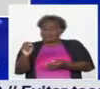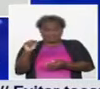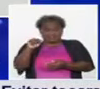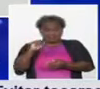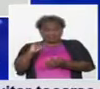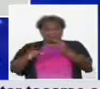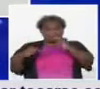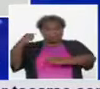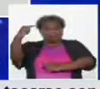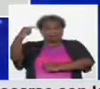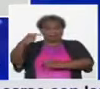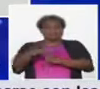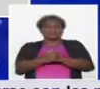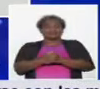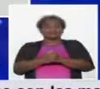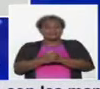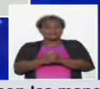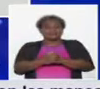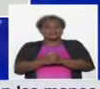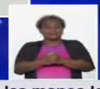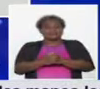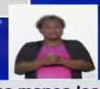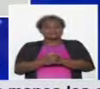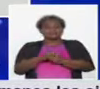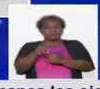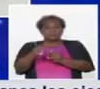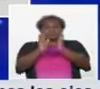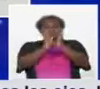146 en total. Y por meses,